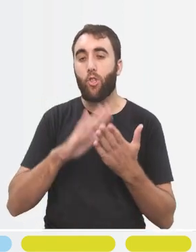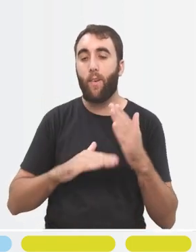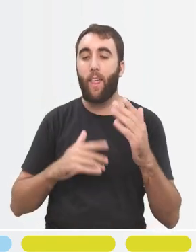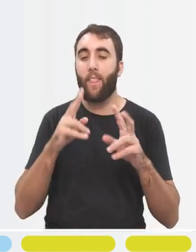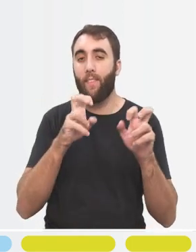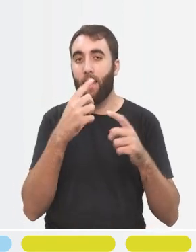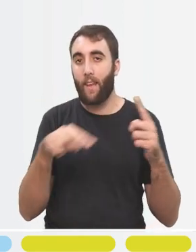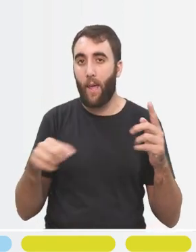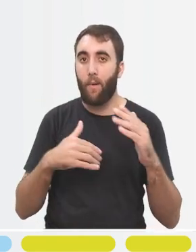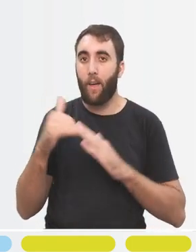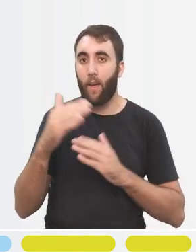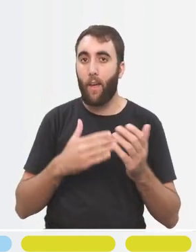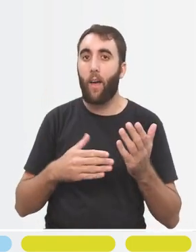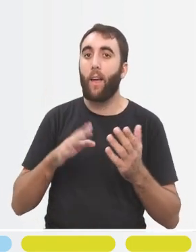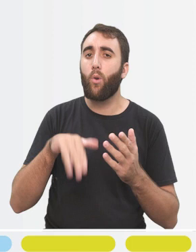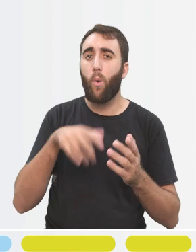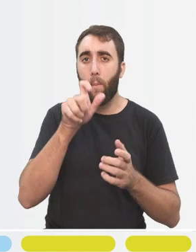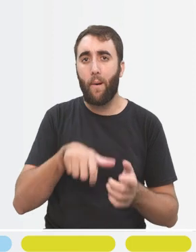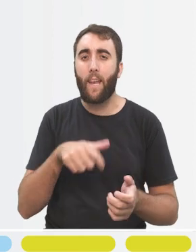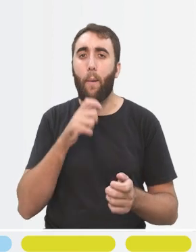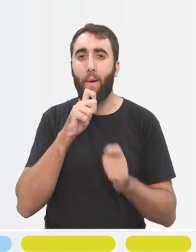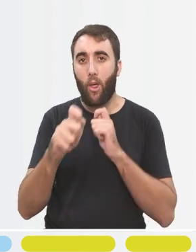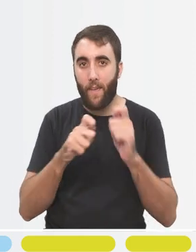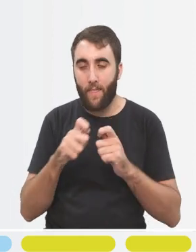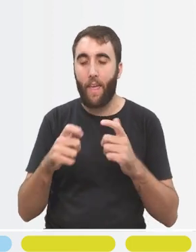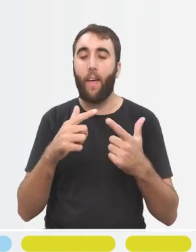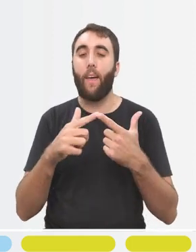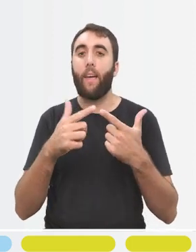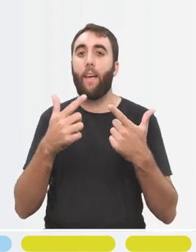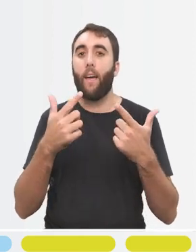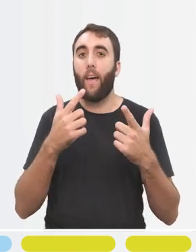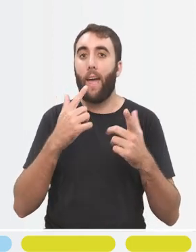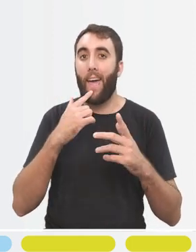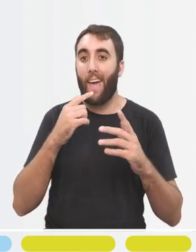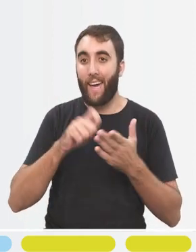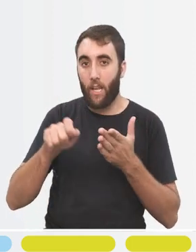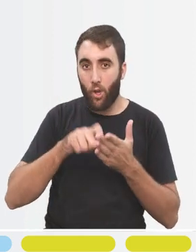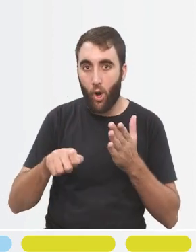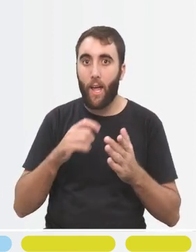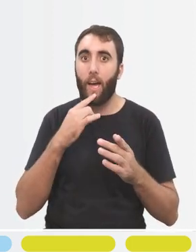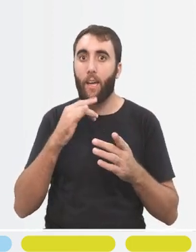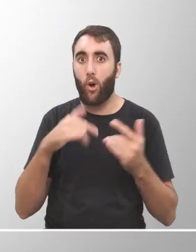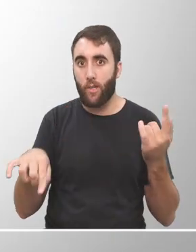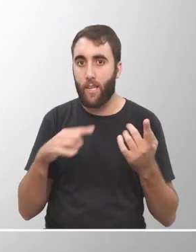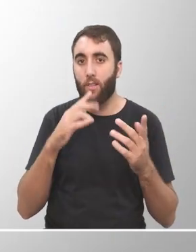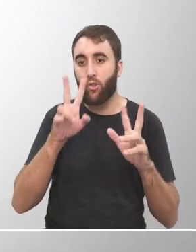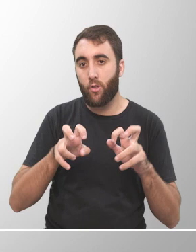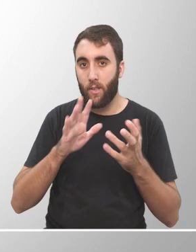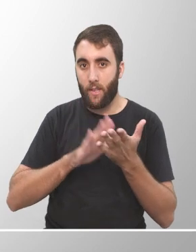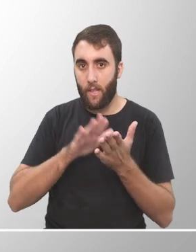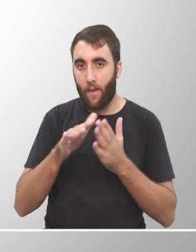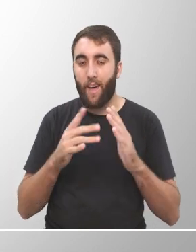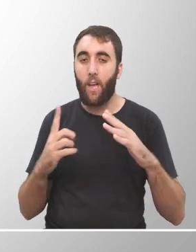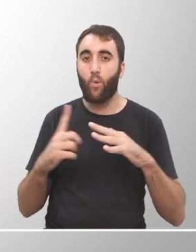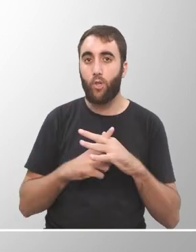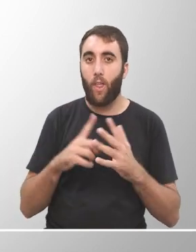digital. Marta Peirano es periodista, escritora e investigadora y ha publicado varios libros sobre la temática.